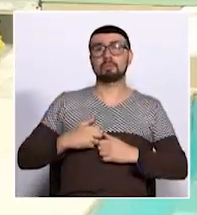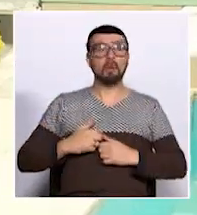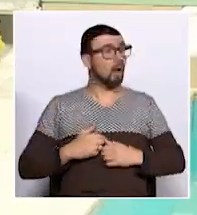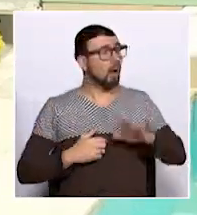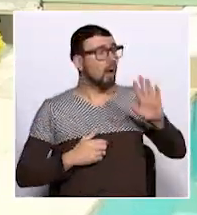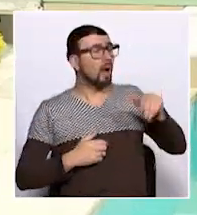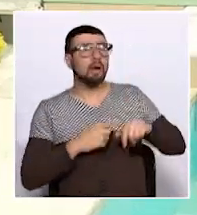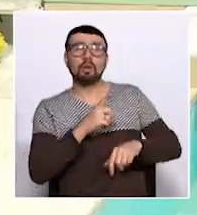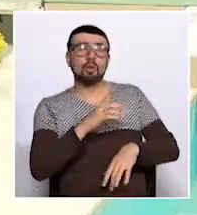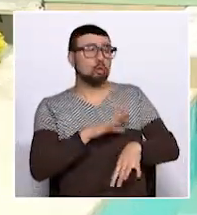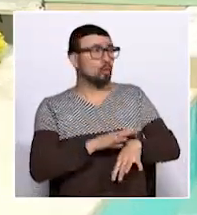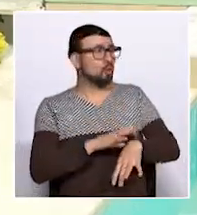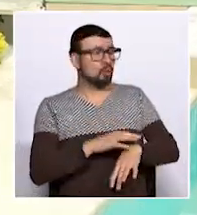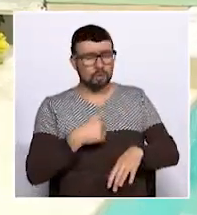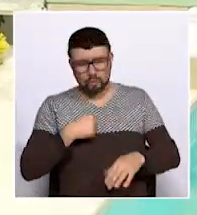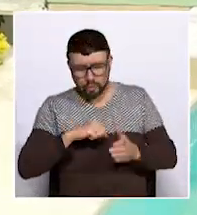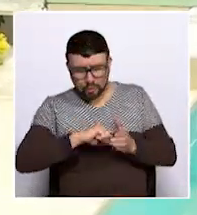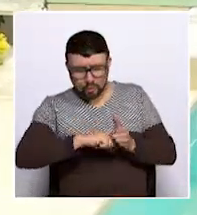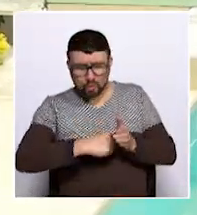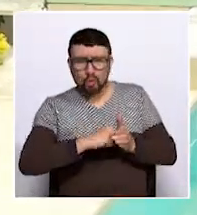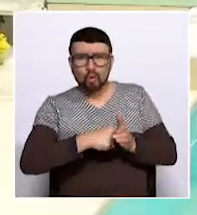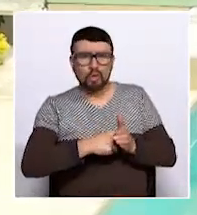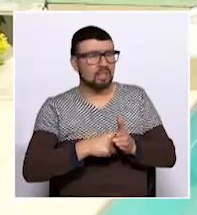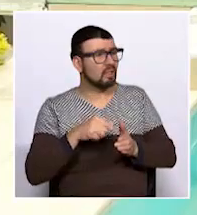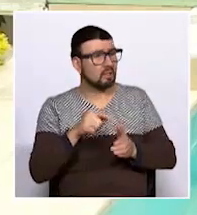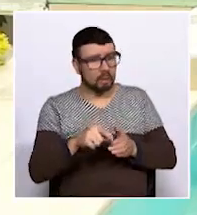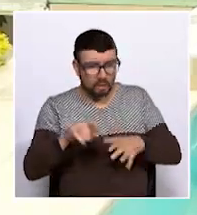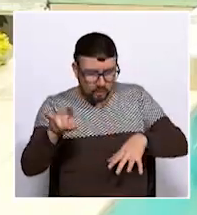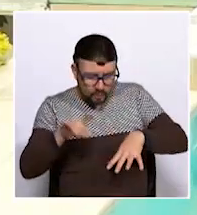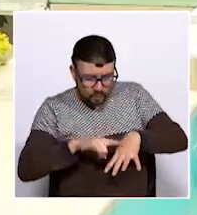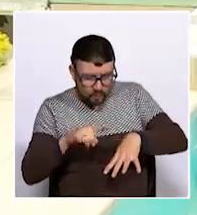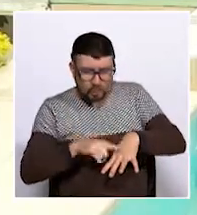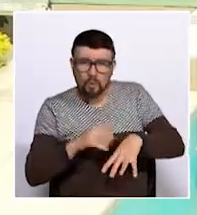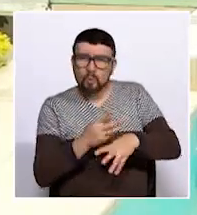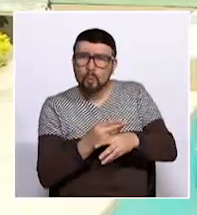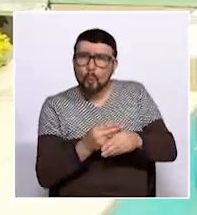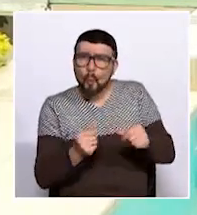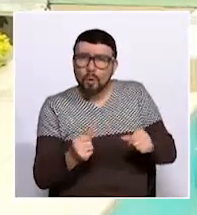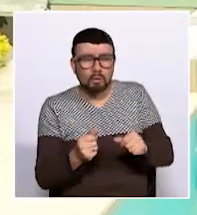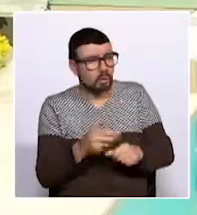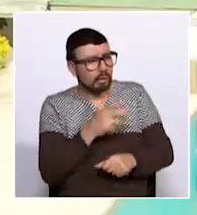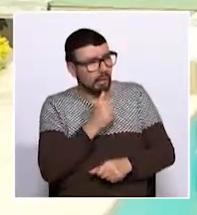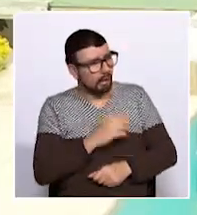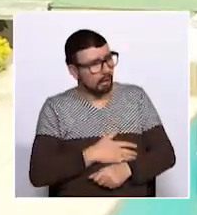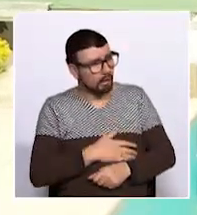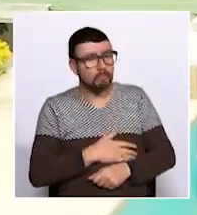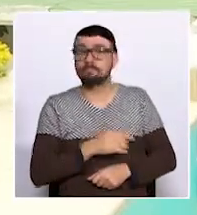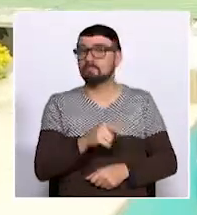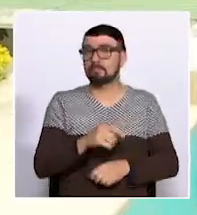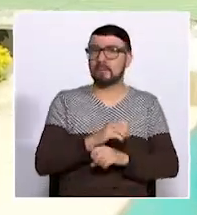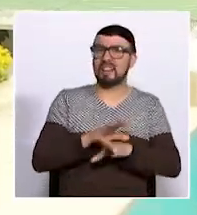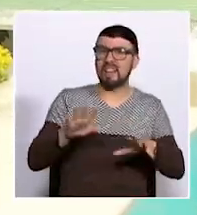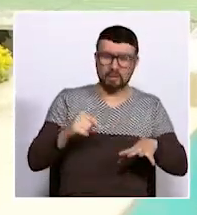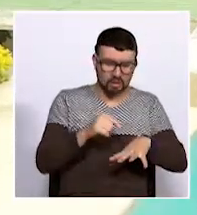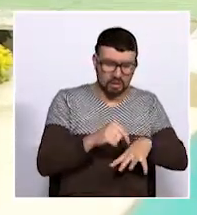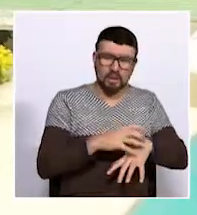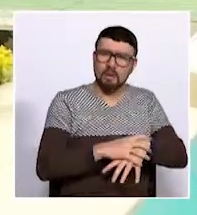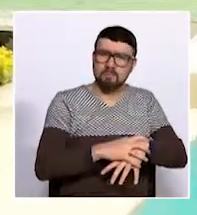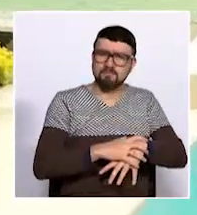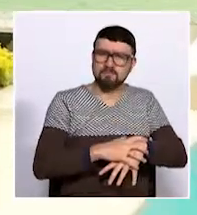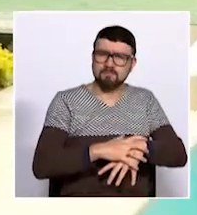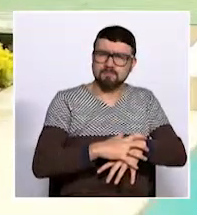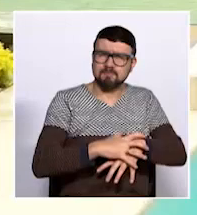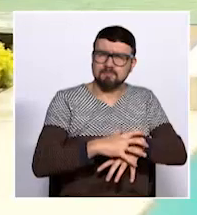Es que mire que en la rodilla no se me seca tan rápido. Claro, porque es que ahí es donde está el mayor proceso inflamatorio, es